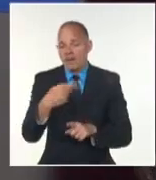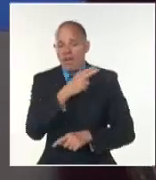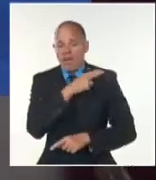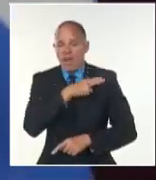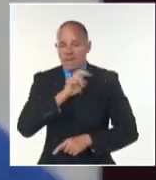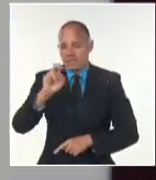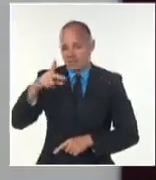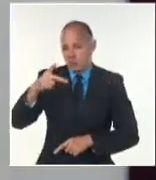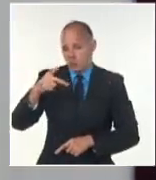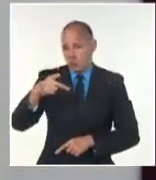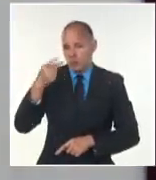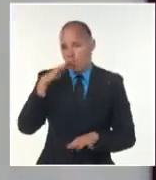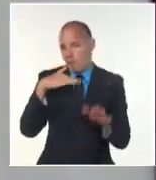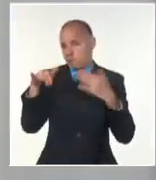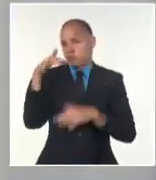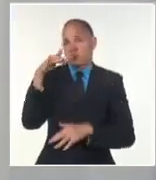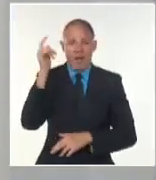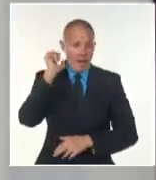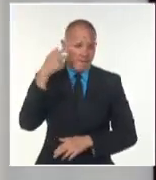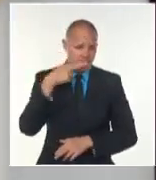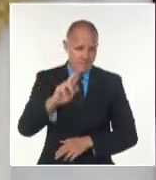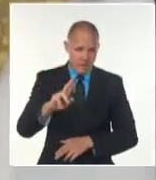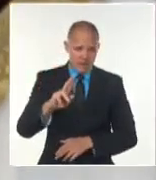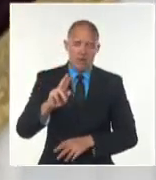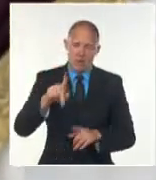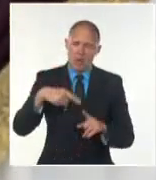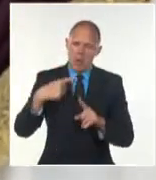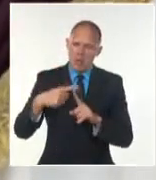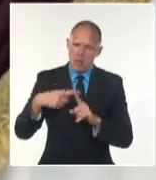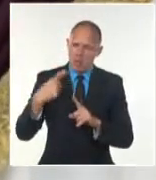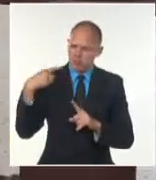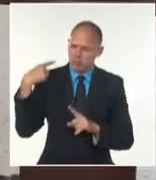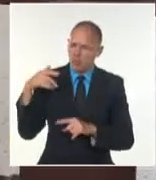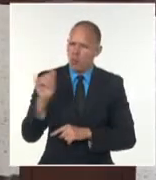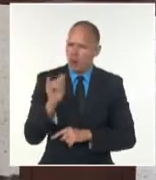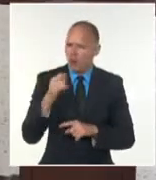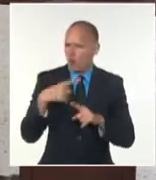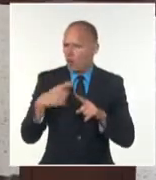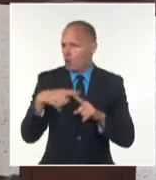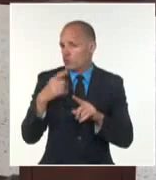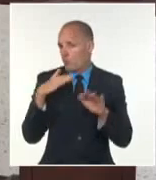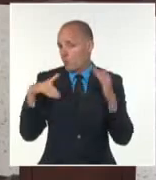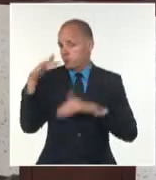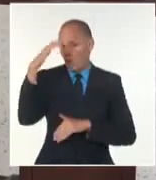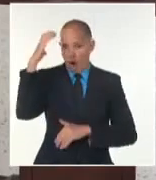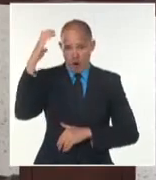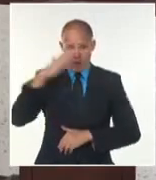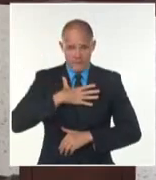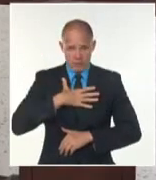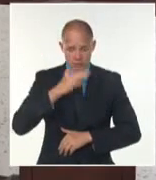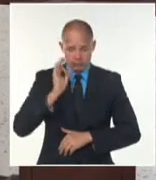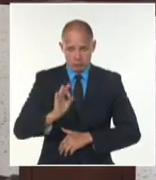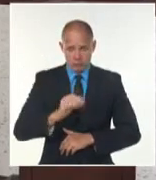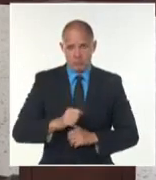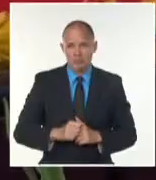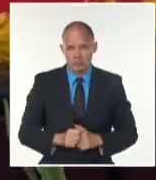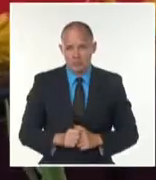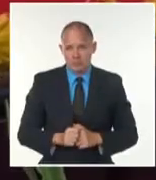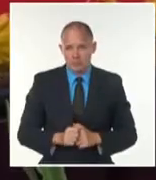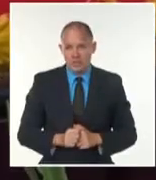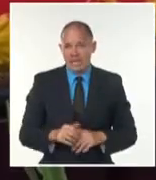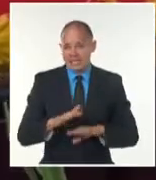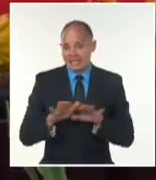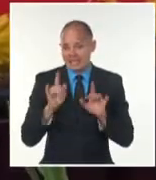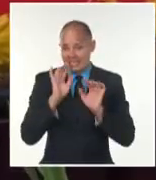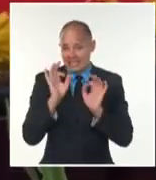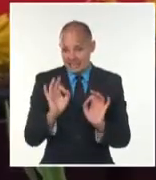general de la Far así como las asumidas en los últimos tiempos en la máxima dirección del gobierno de la República en el homenaje póstumo